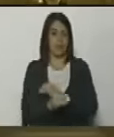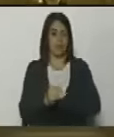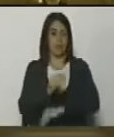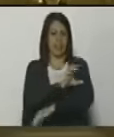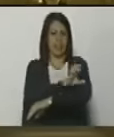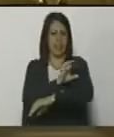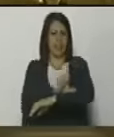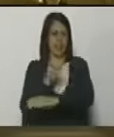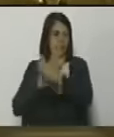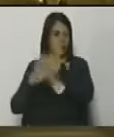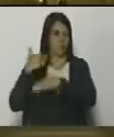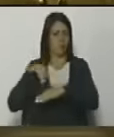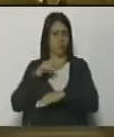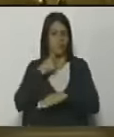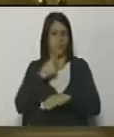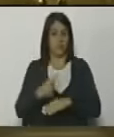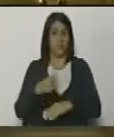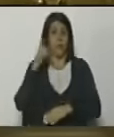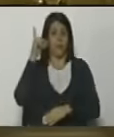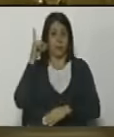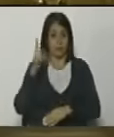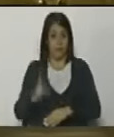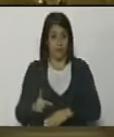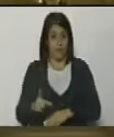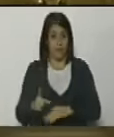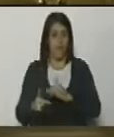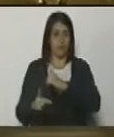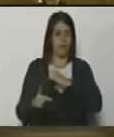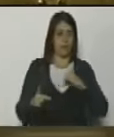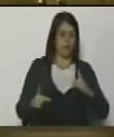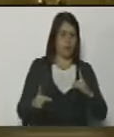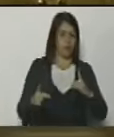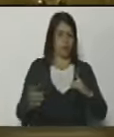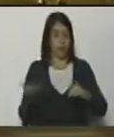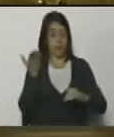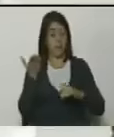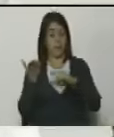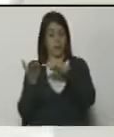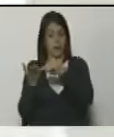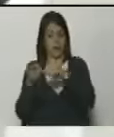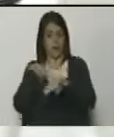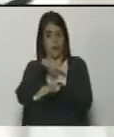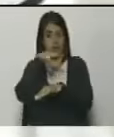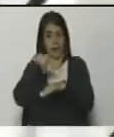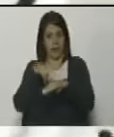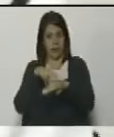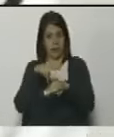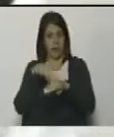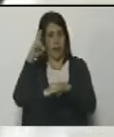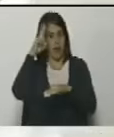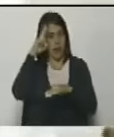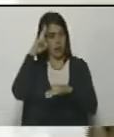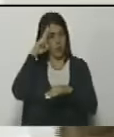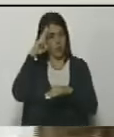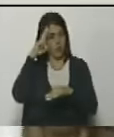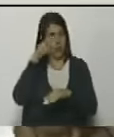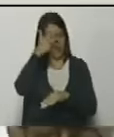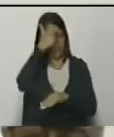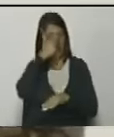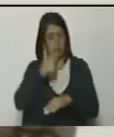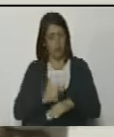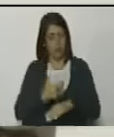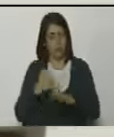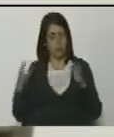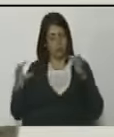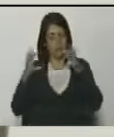éticas anteriores. Antepone el deber ante el deseo. Para Kant, la naturaleza racional de un ser vivo es la que